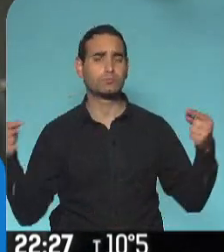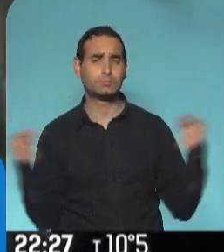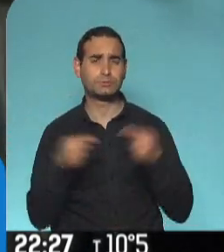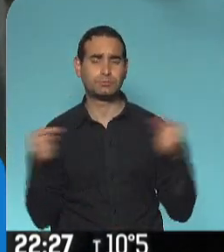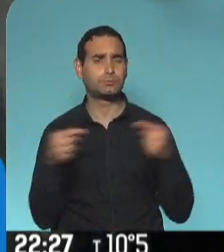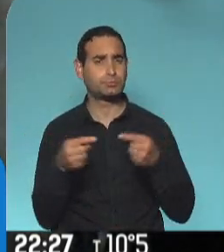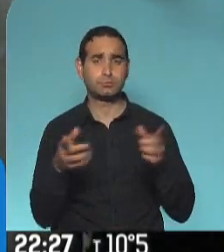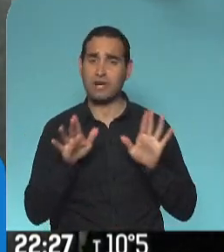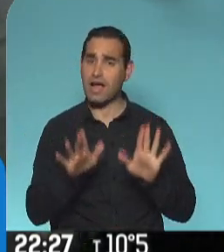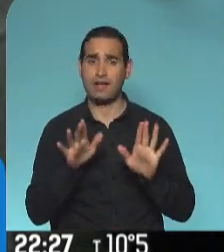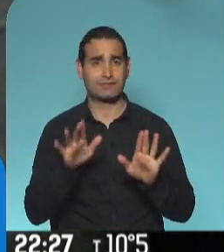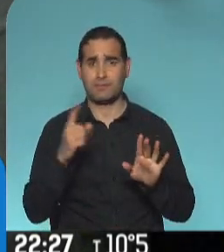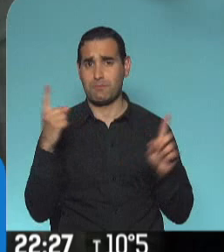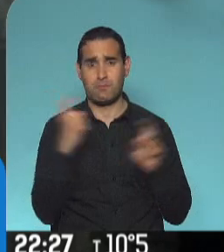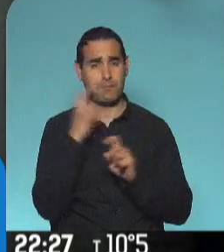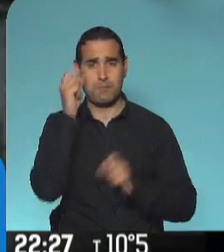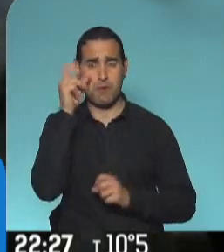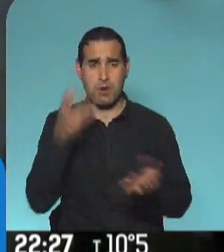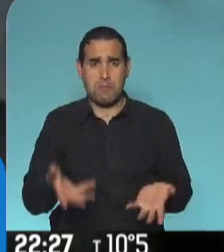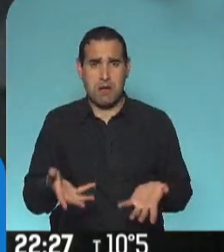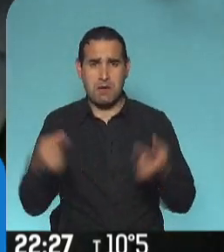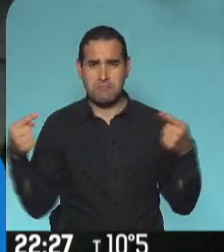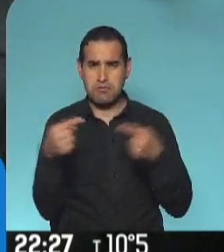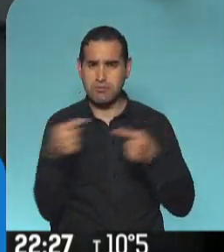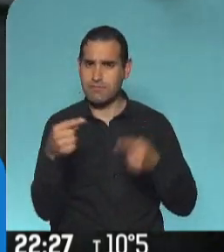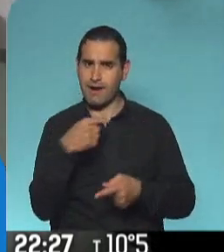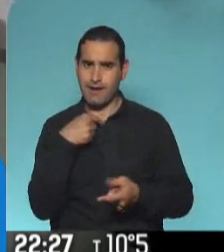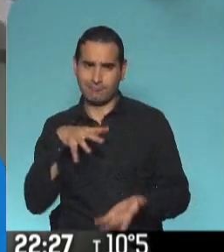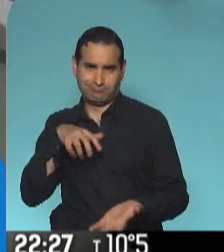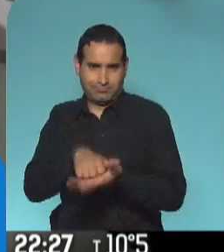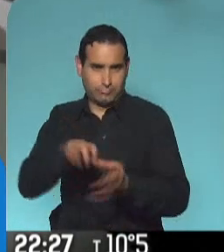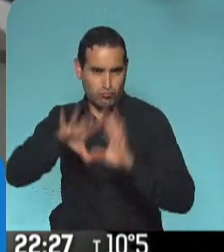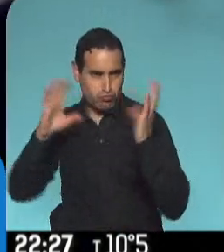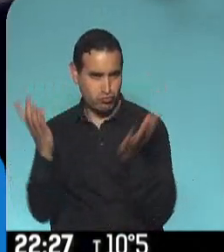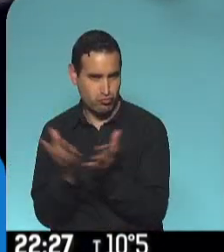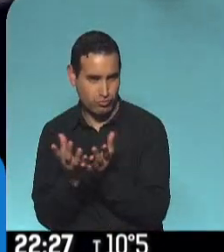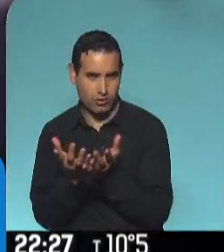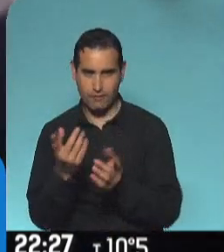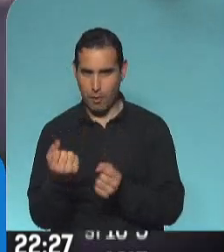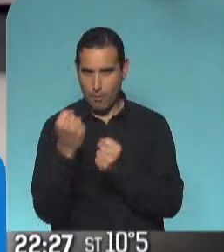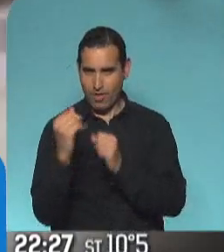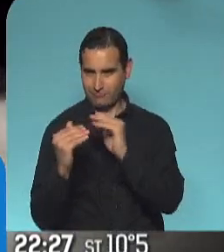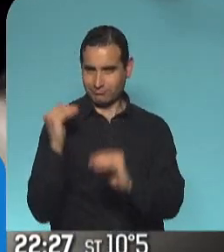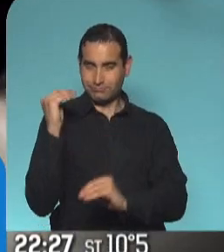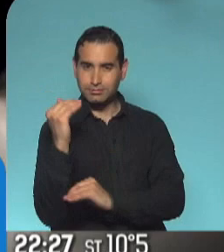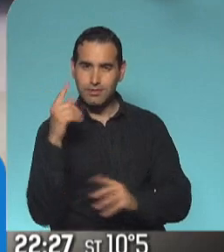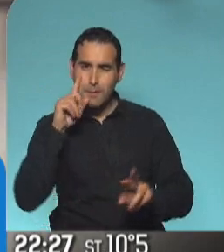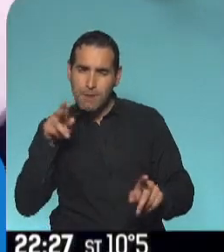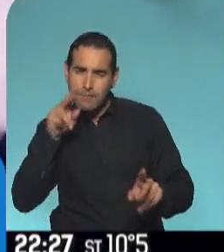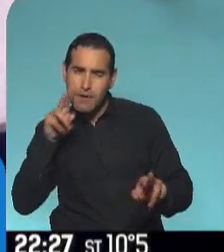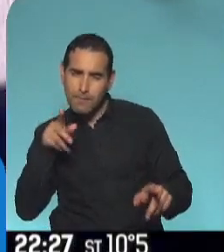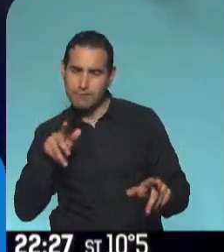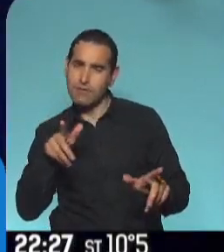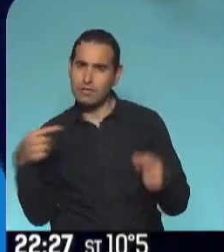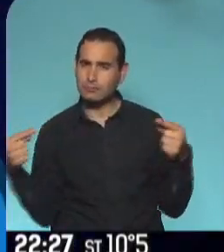se plantea así cada vez más como una disputa por la hegemonía global que, como un gran juego de estrategia, se expande desde